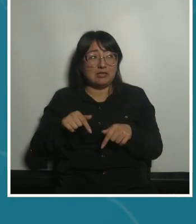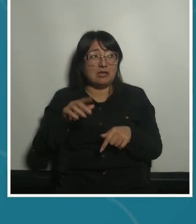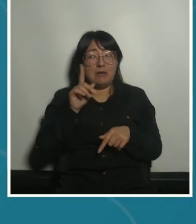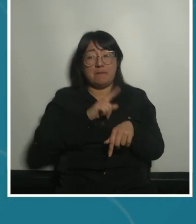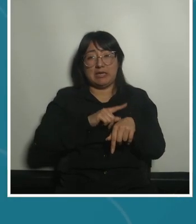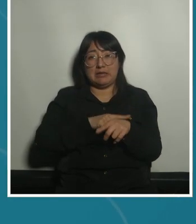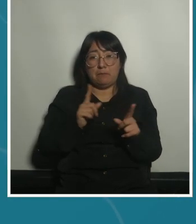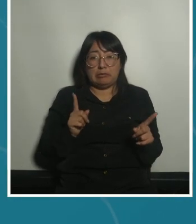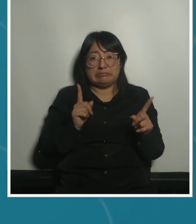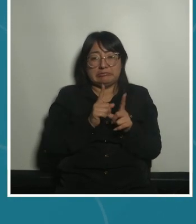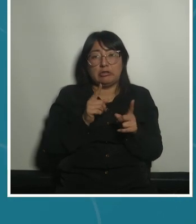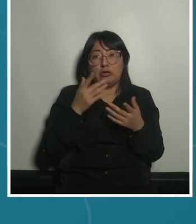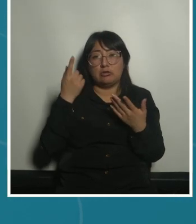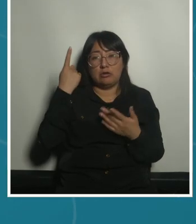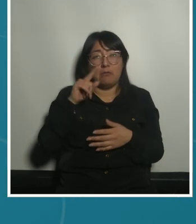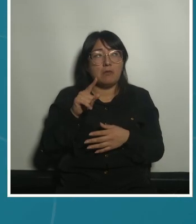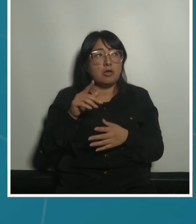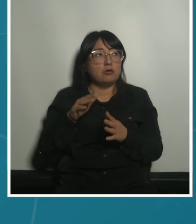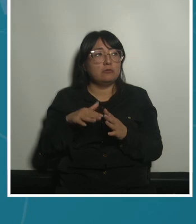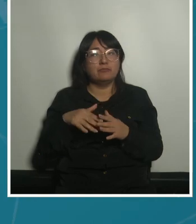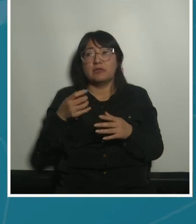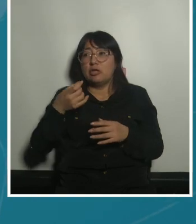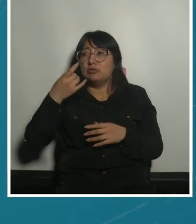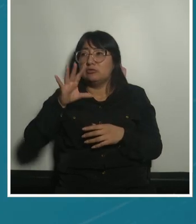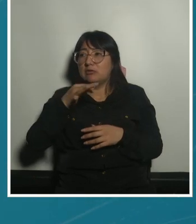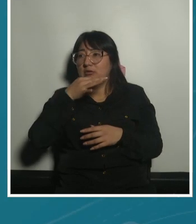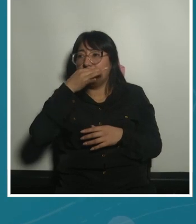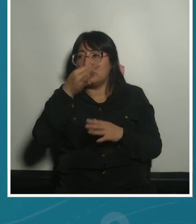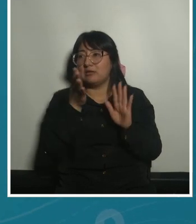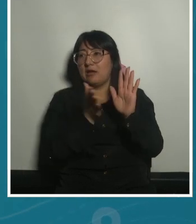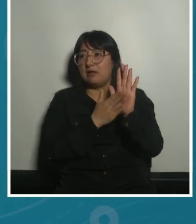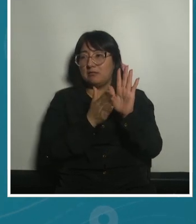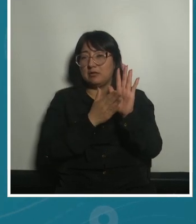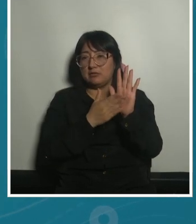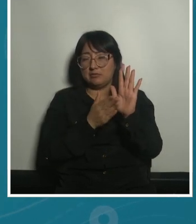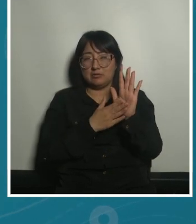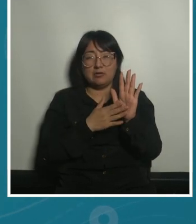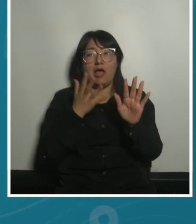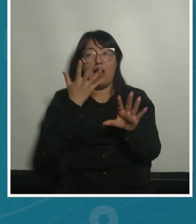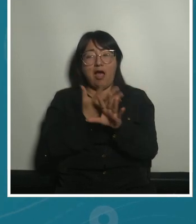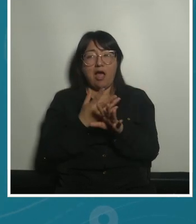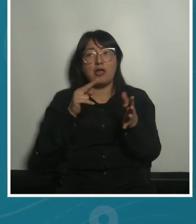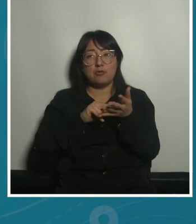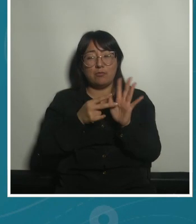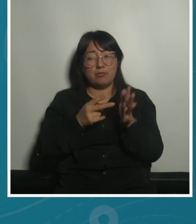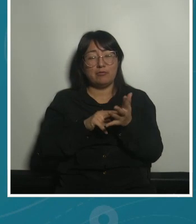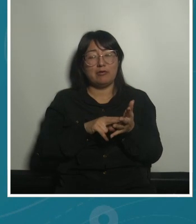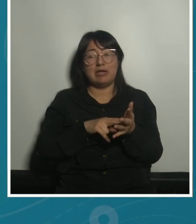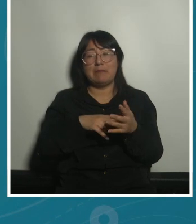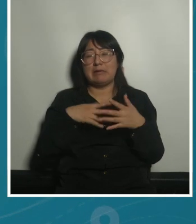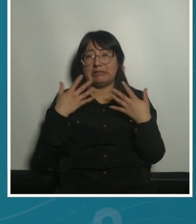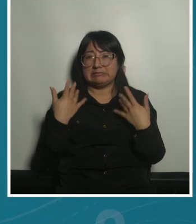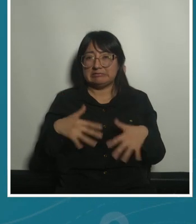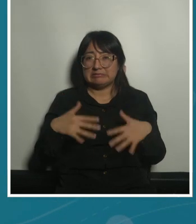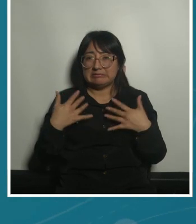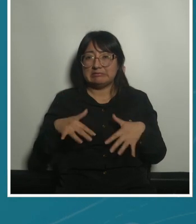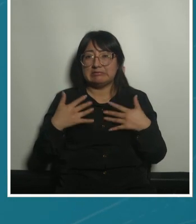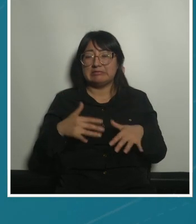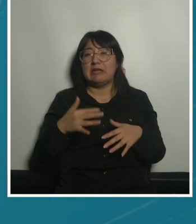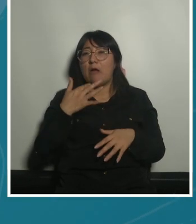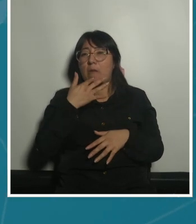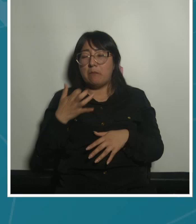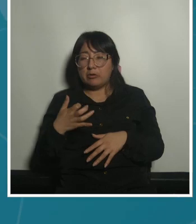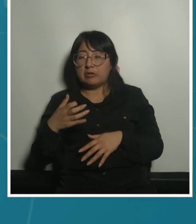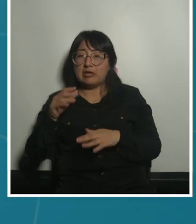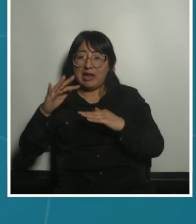pasarme, pero más que nada traerles evidencia de que tenemos un problema grave en la costa, donde la toma de decisiones